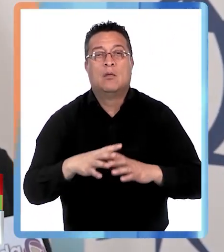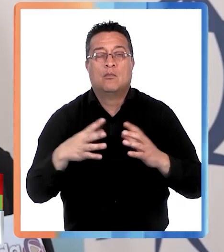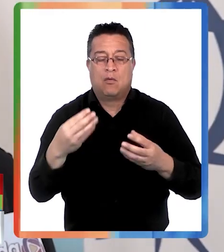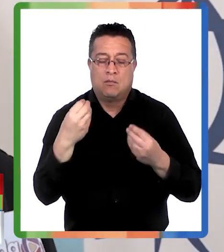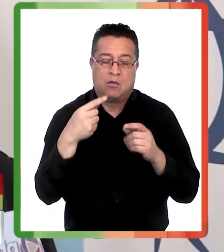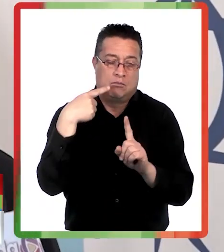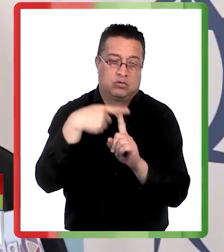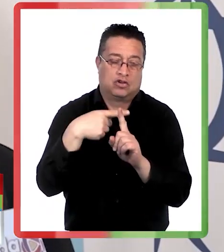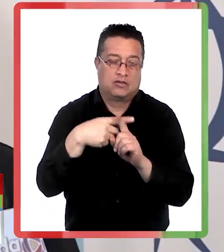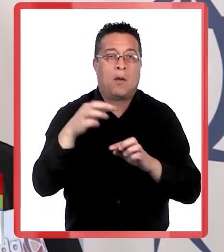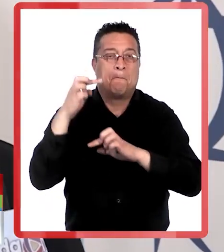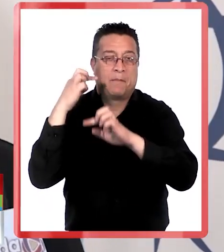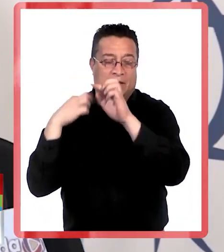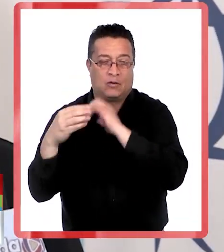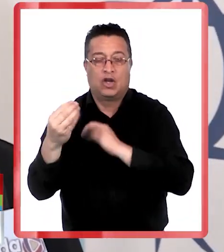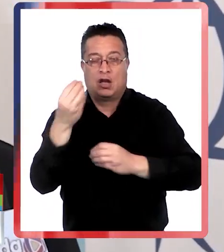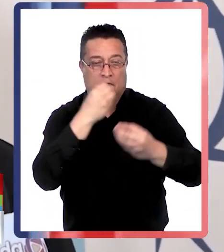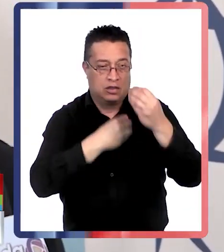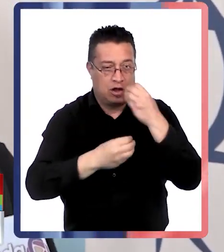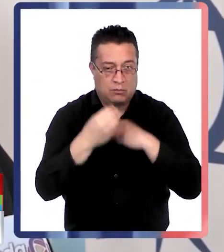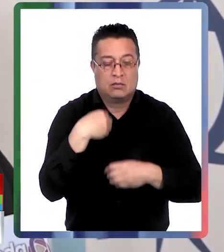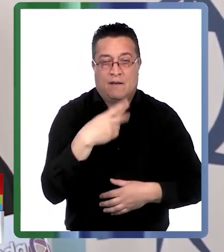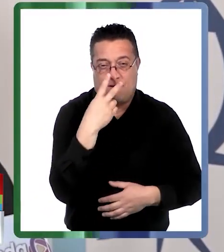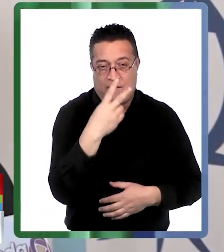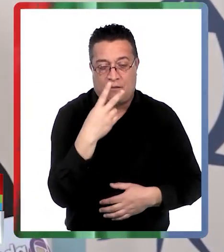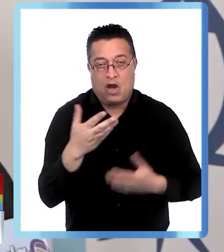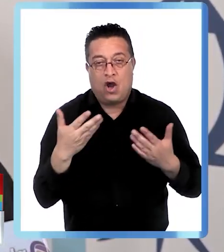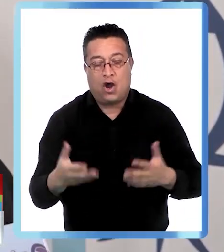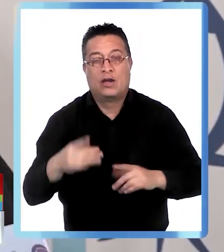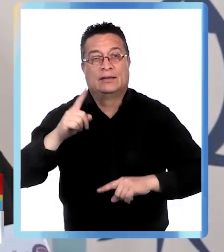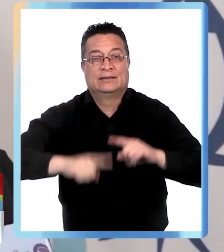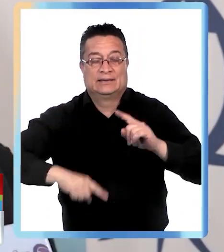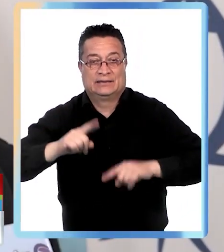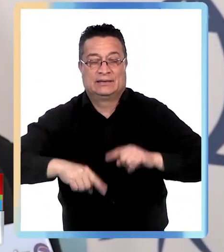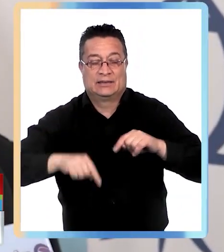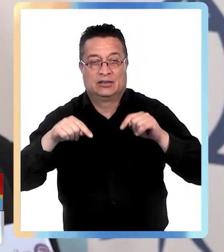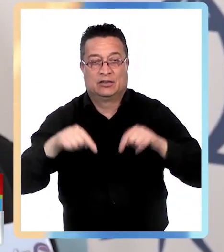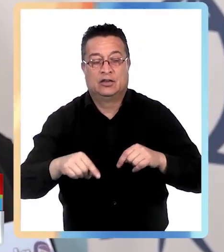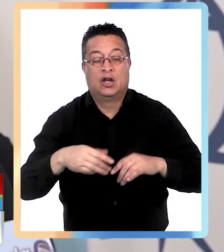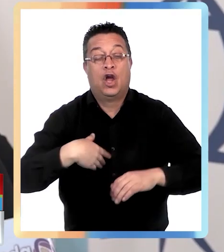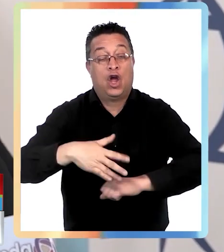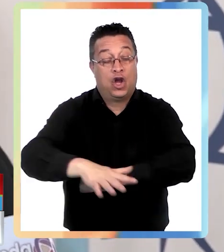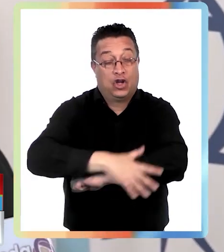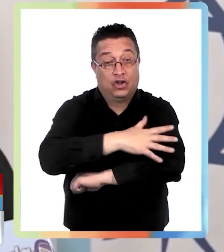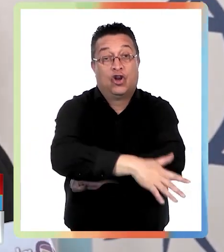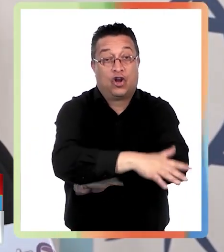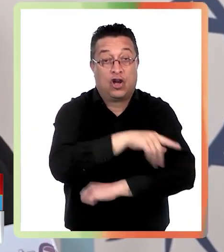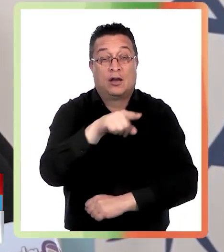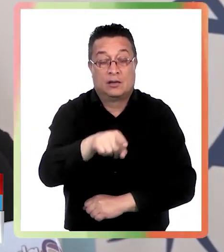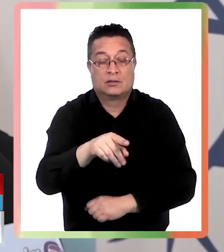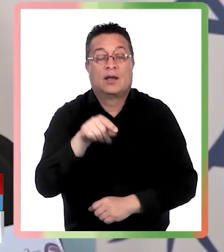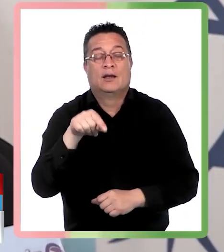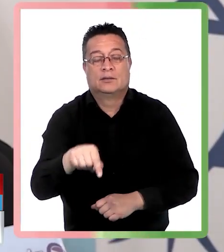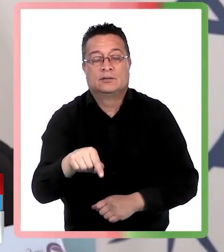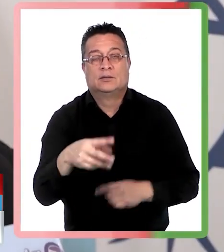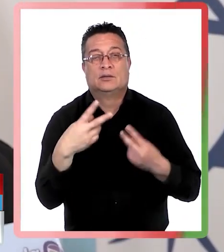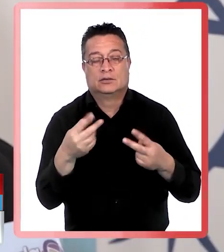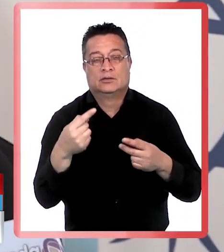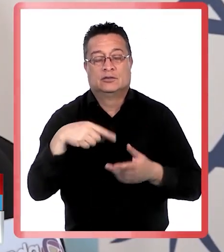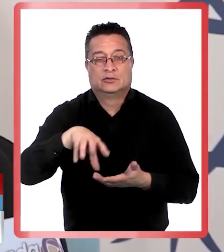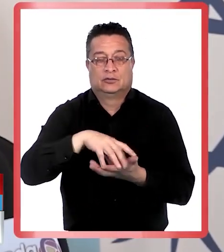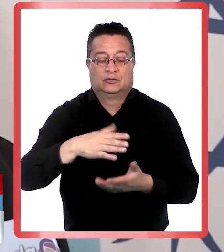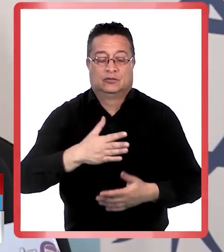riqueza patrimonial gastronómica que es lo que estamos viendo hoy también territorial eh la costa cierto como más central digamos de nuestro de